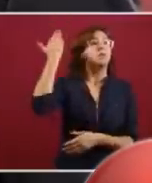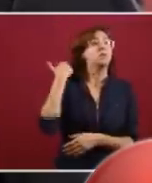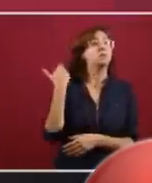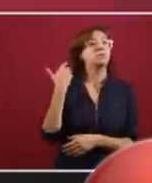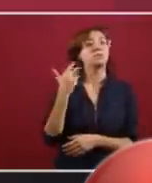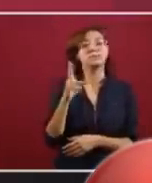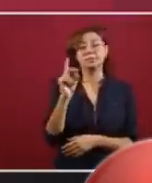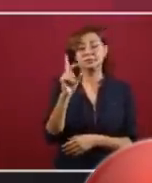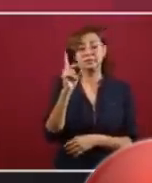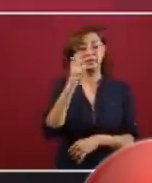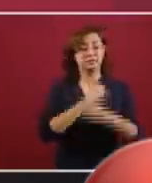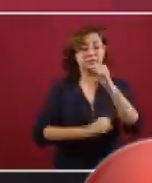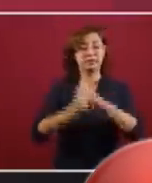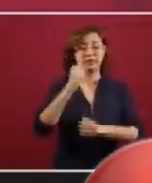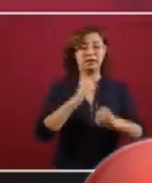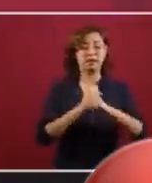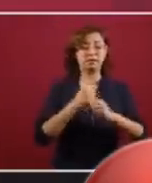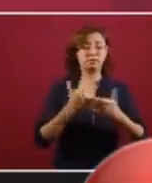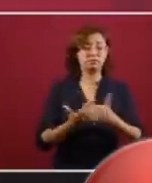30 años